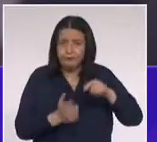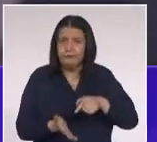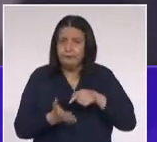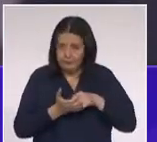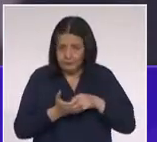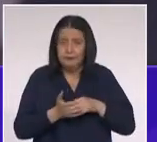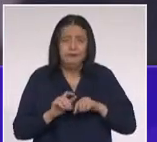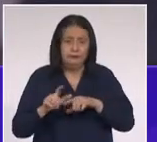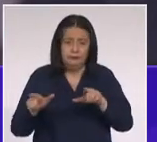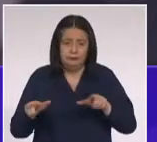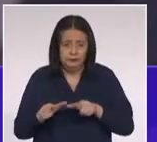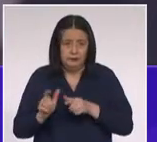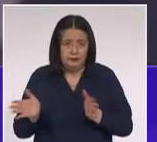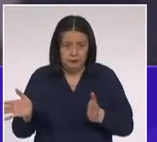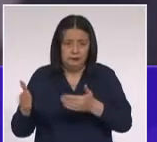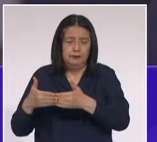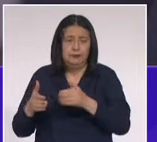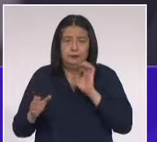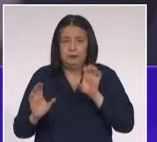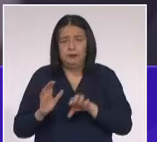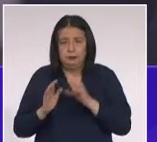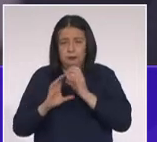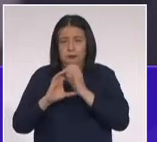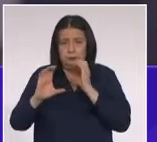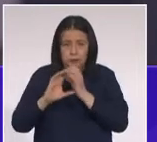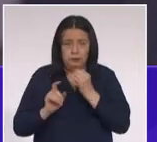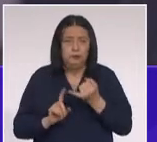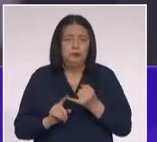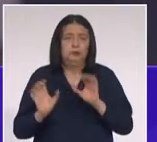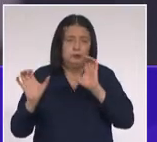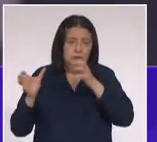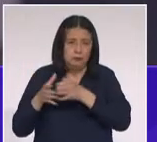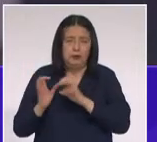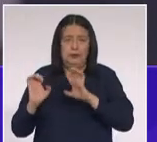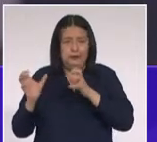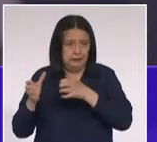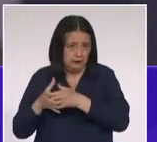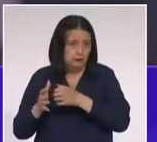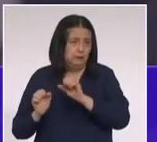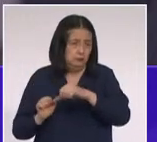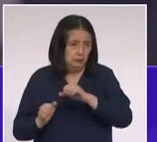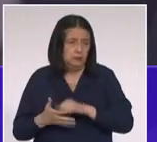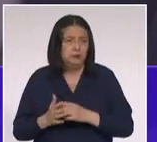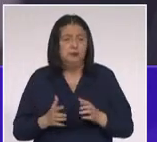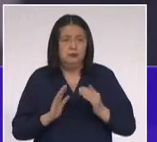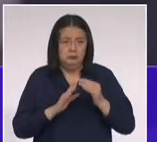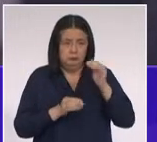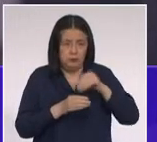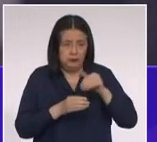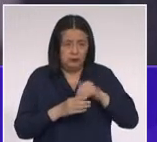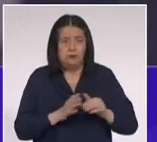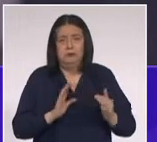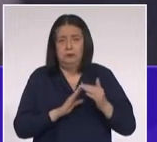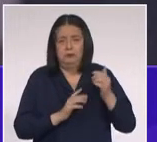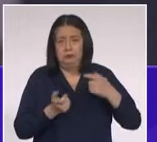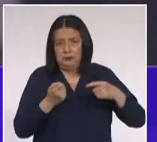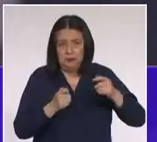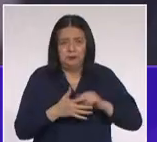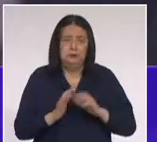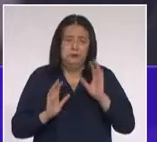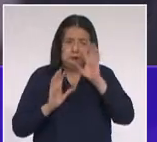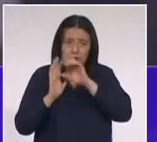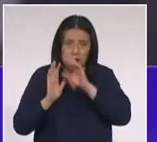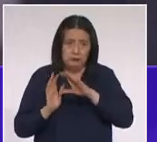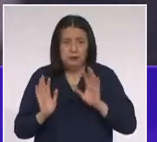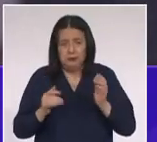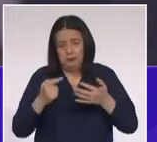obligatorio en espacios cerrados, como transporte público, coliseos y estadios deportivos, banco, supermercados, cines,